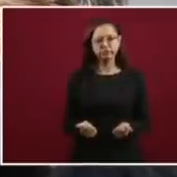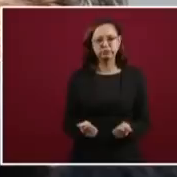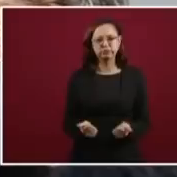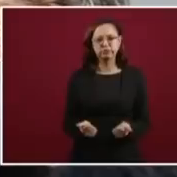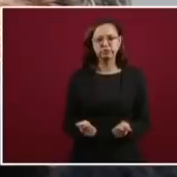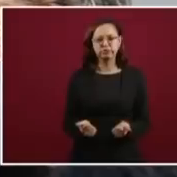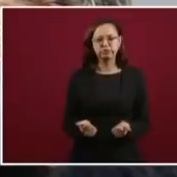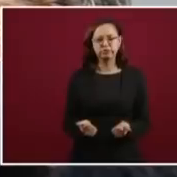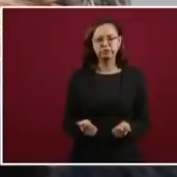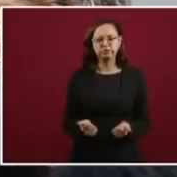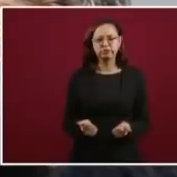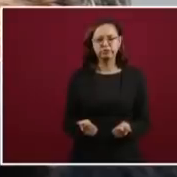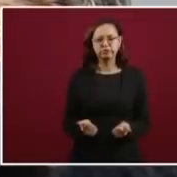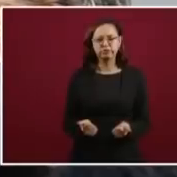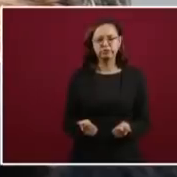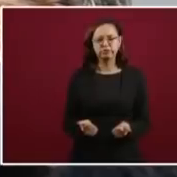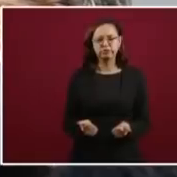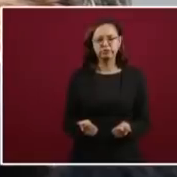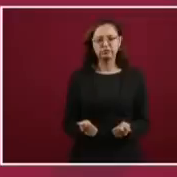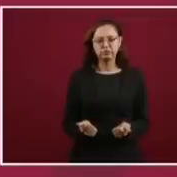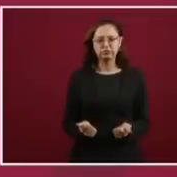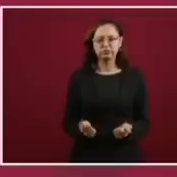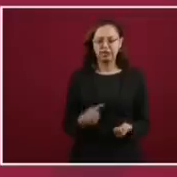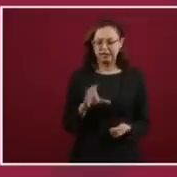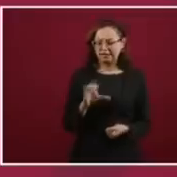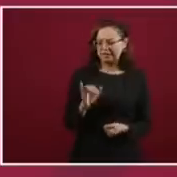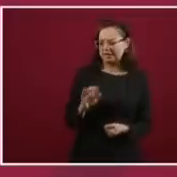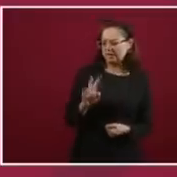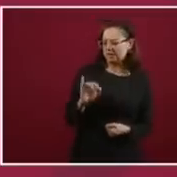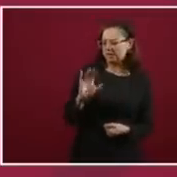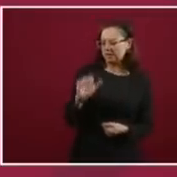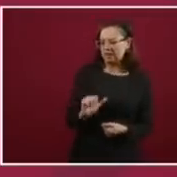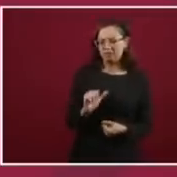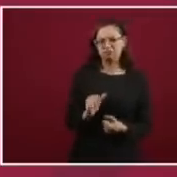con dimensión cívica